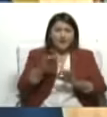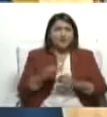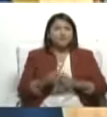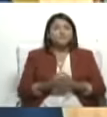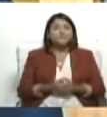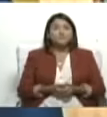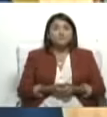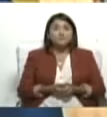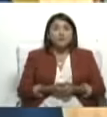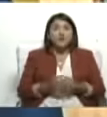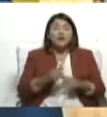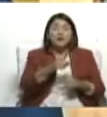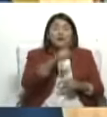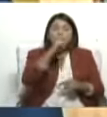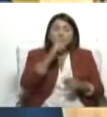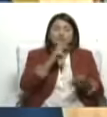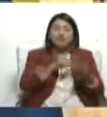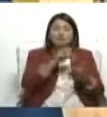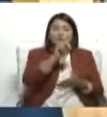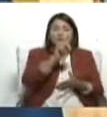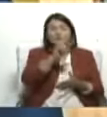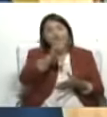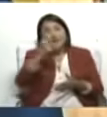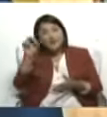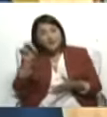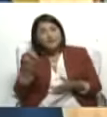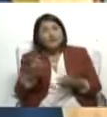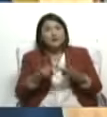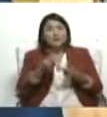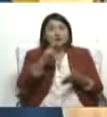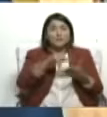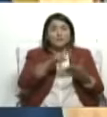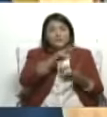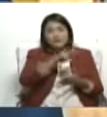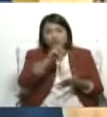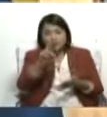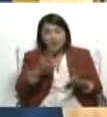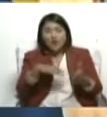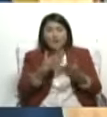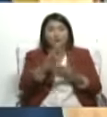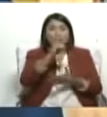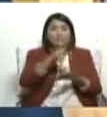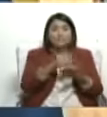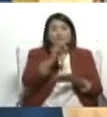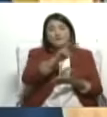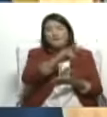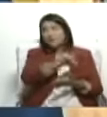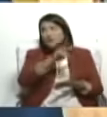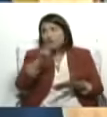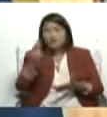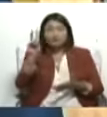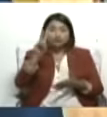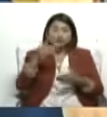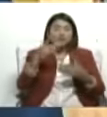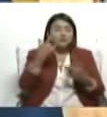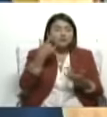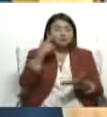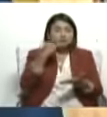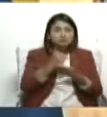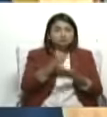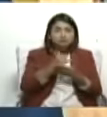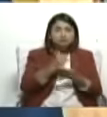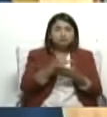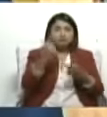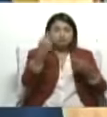desde el 2020, 2021, 2022, Venezuela viene experimentando ya una serie de acciones que